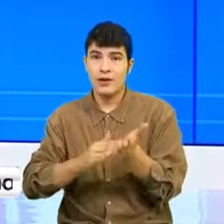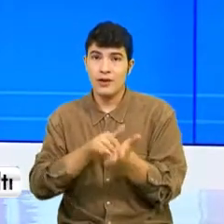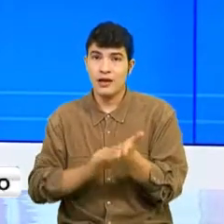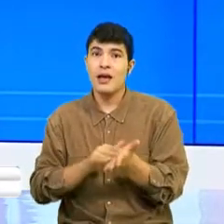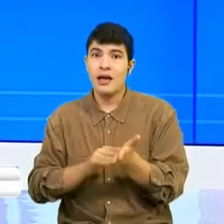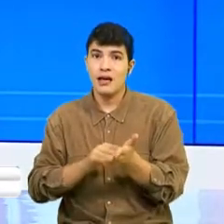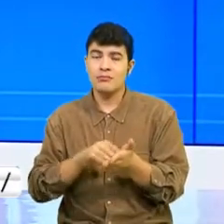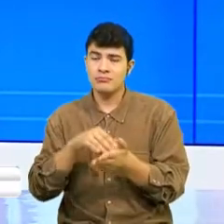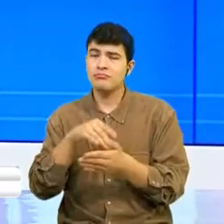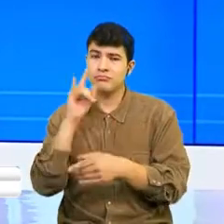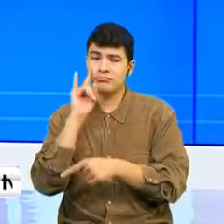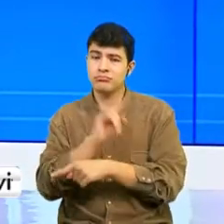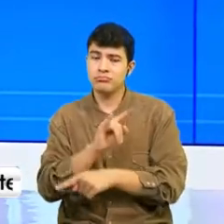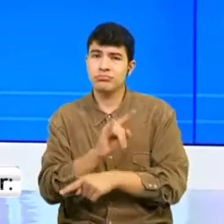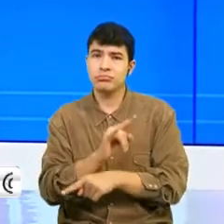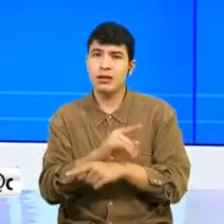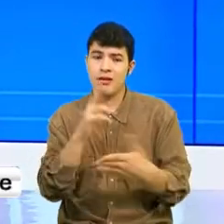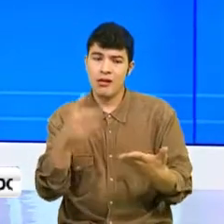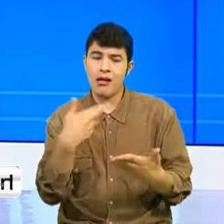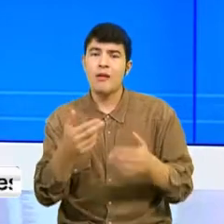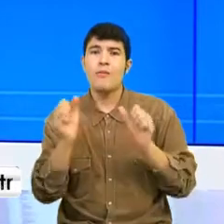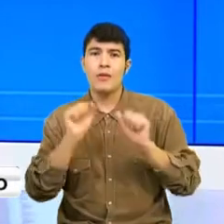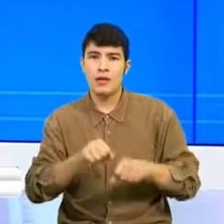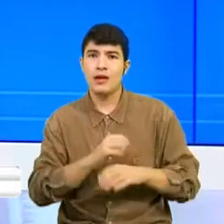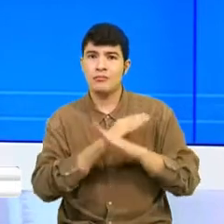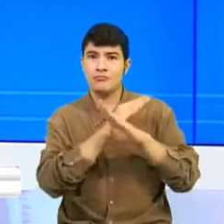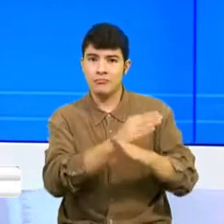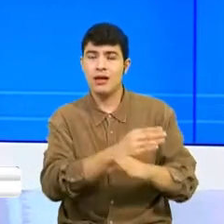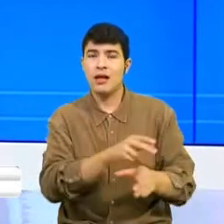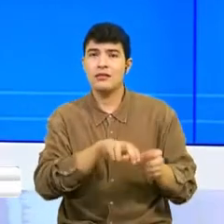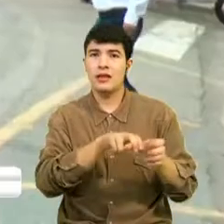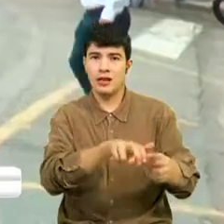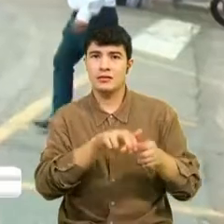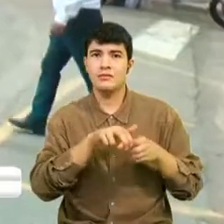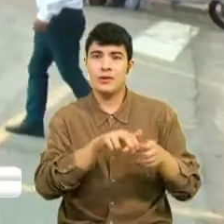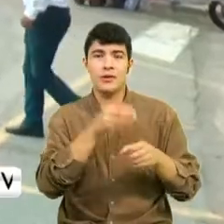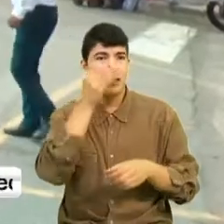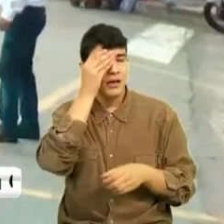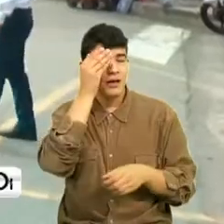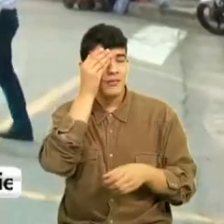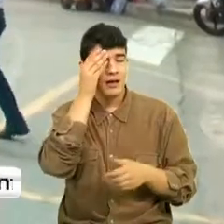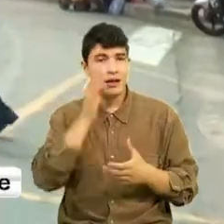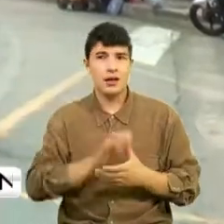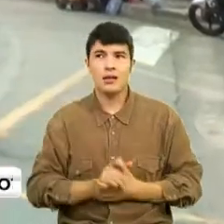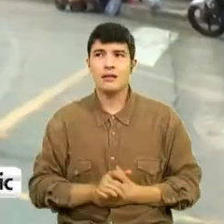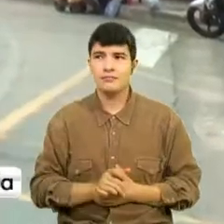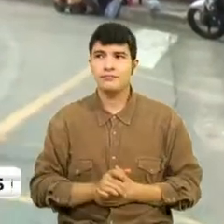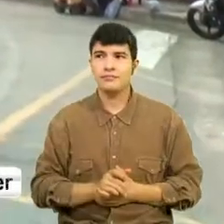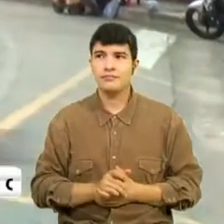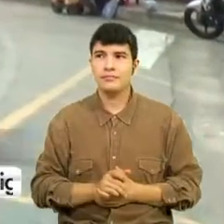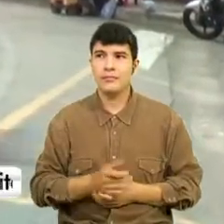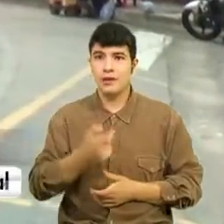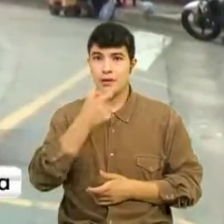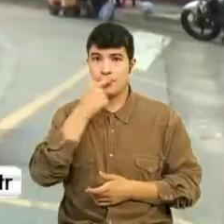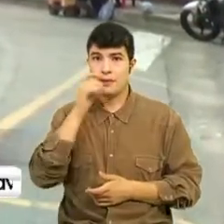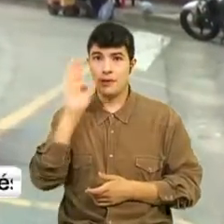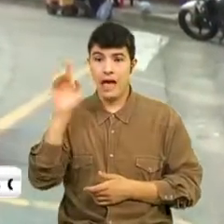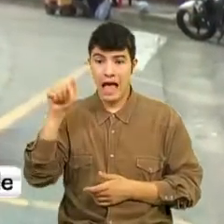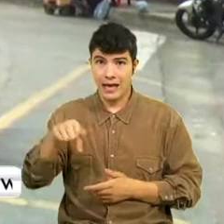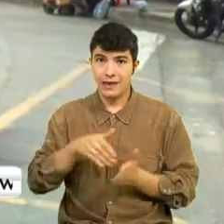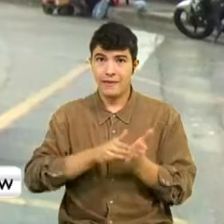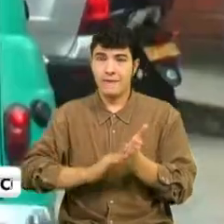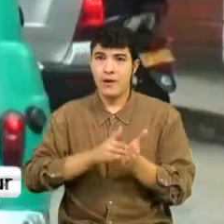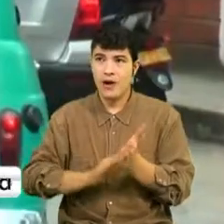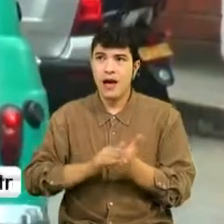realice permanentes operativos para combatir el transporte ilegal. El cuerpo operativo de la Dirección de Tránsito y Transporte de